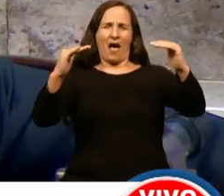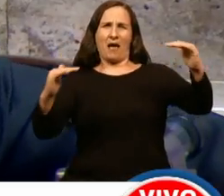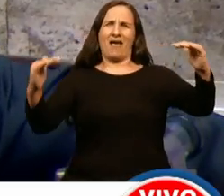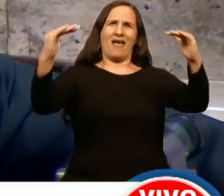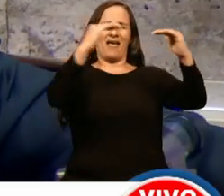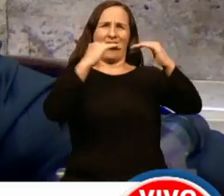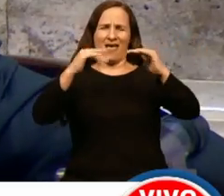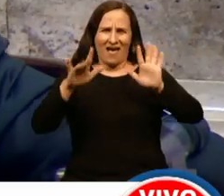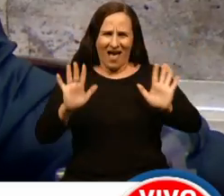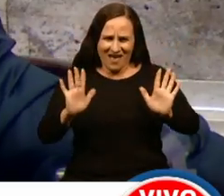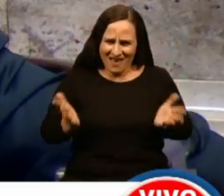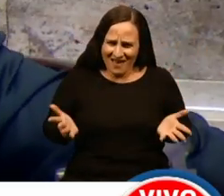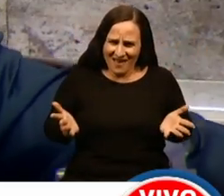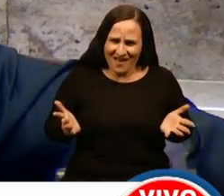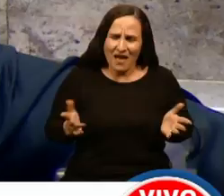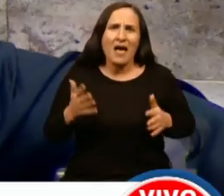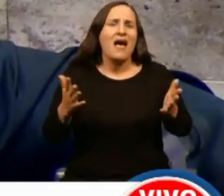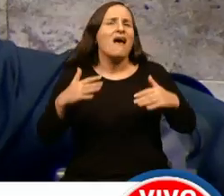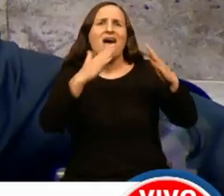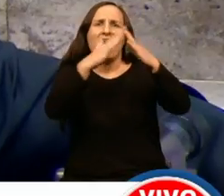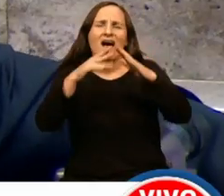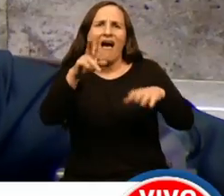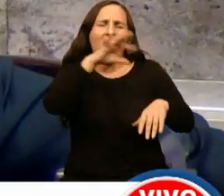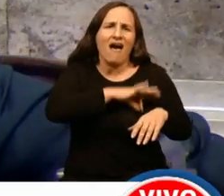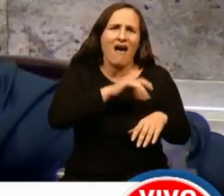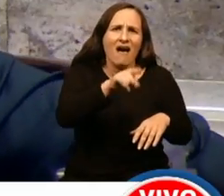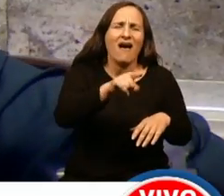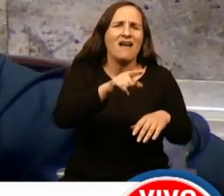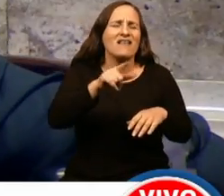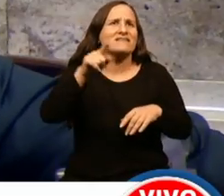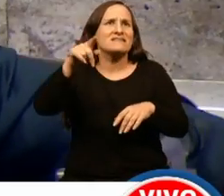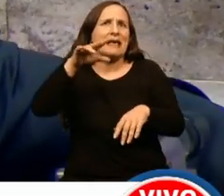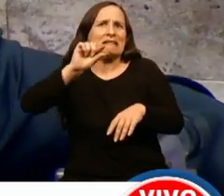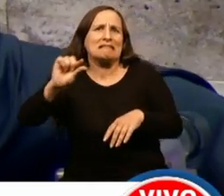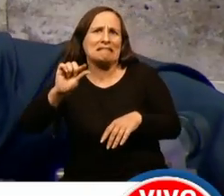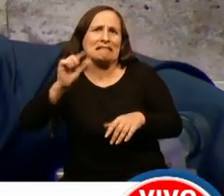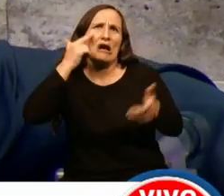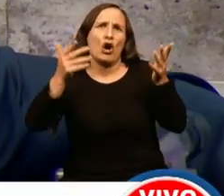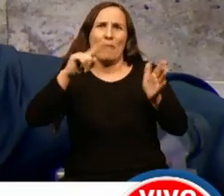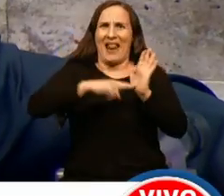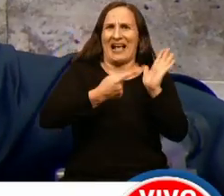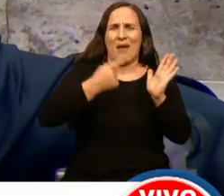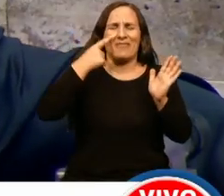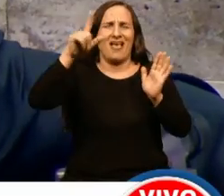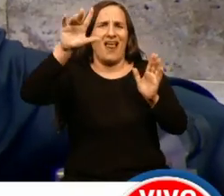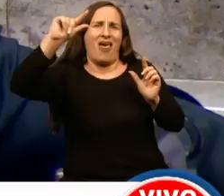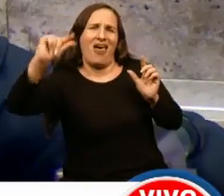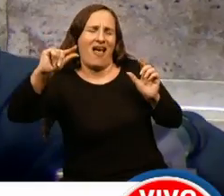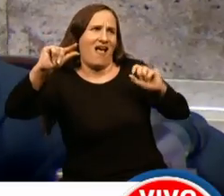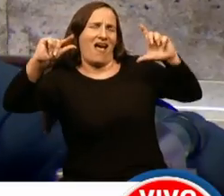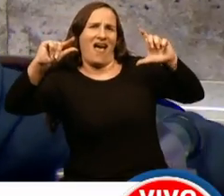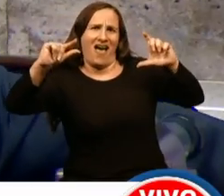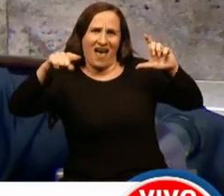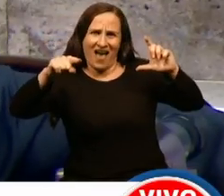coherente que hogares que tienen un ingreso 8 veces menor que el de una ciudad como ésta estén subsidiando